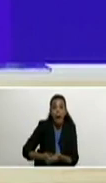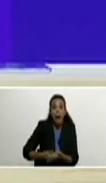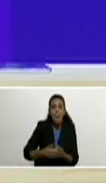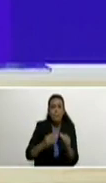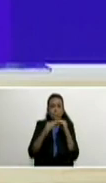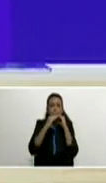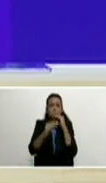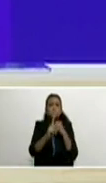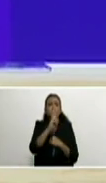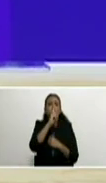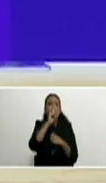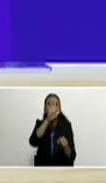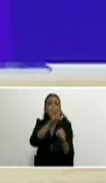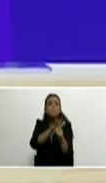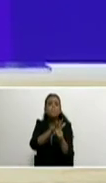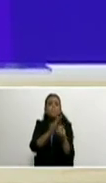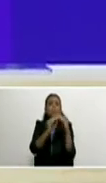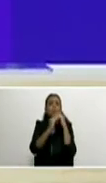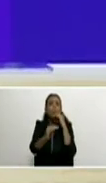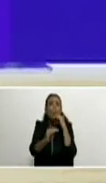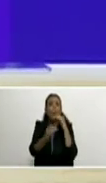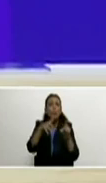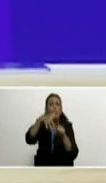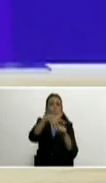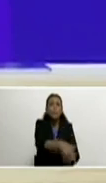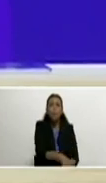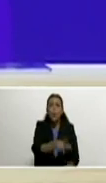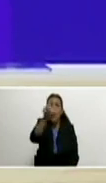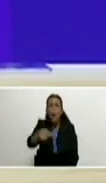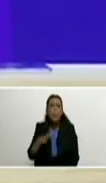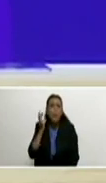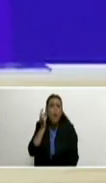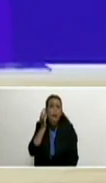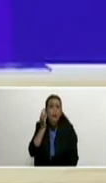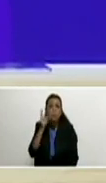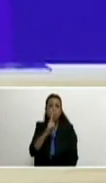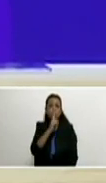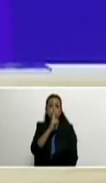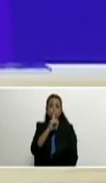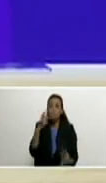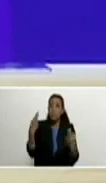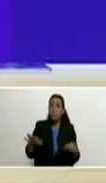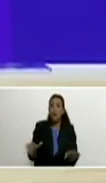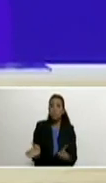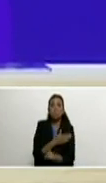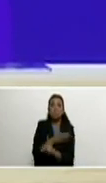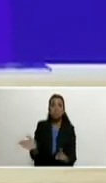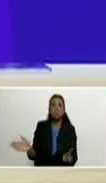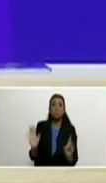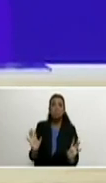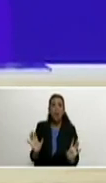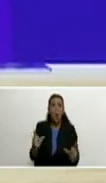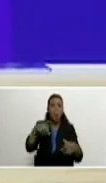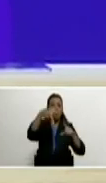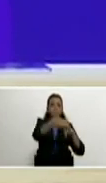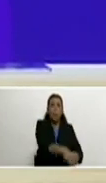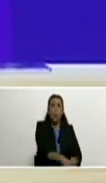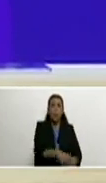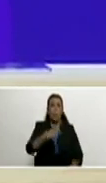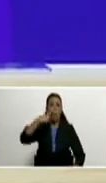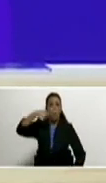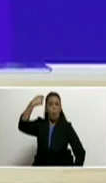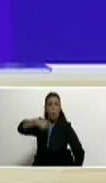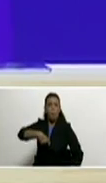Privaban los criterios de discriminación a la mujer y se veían como normales la discriminación, el